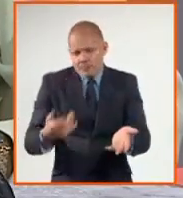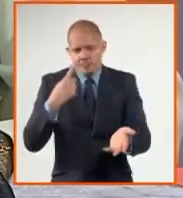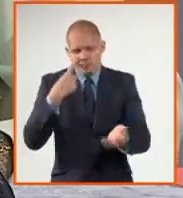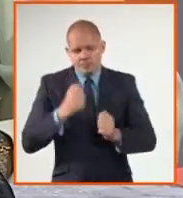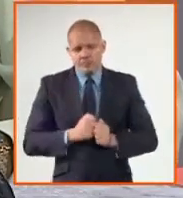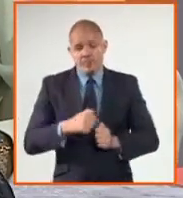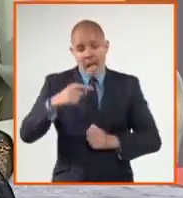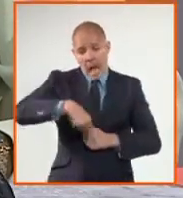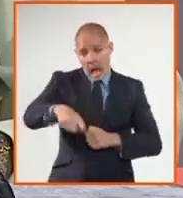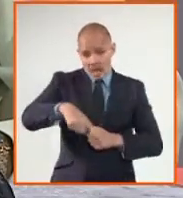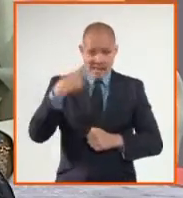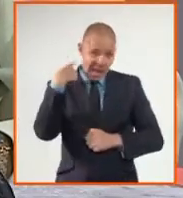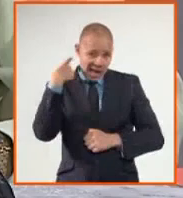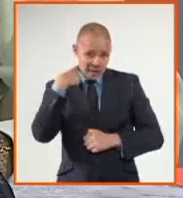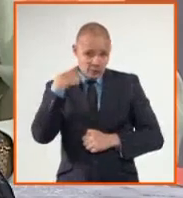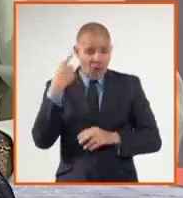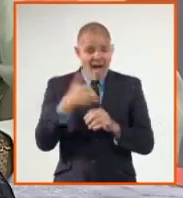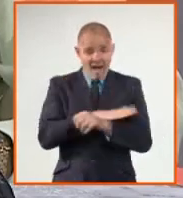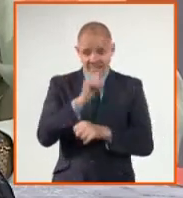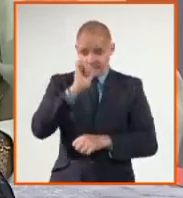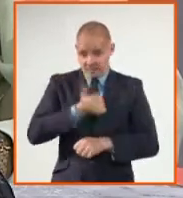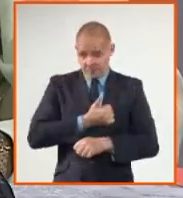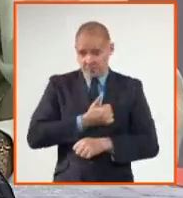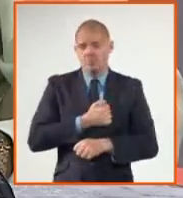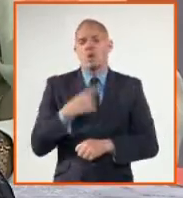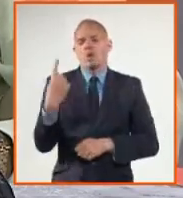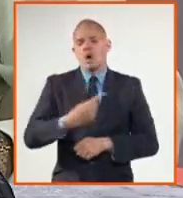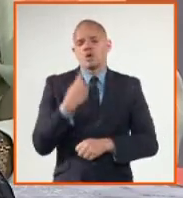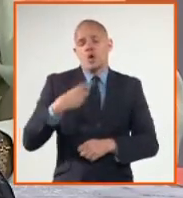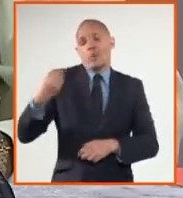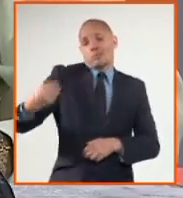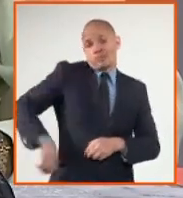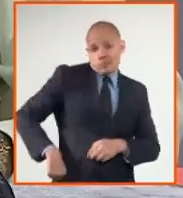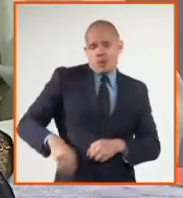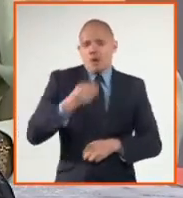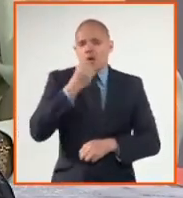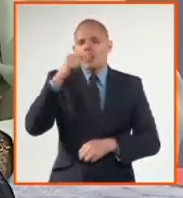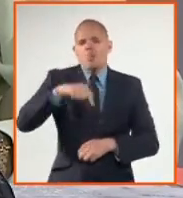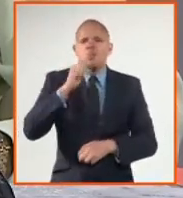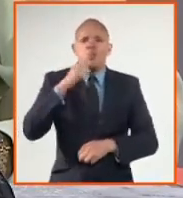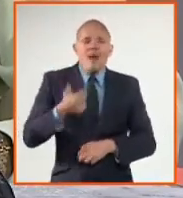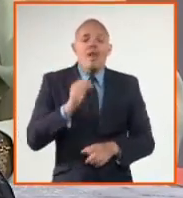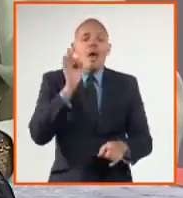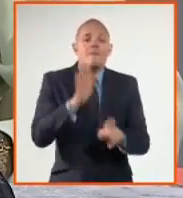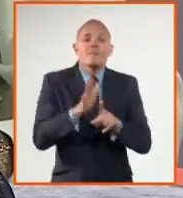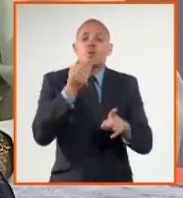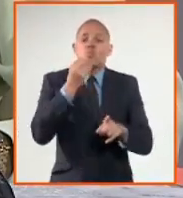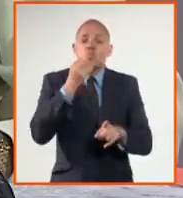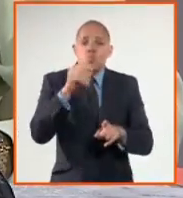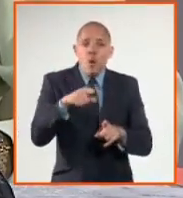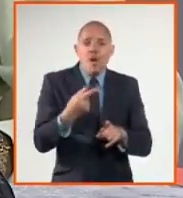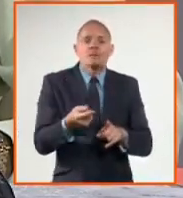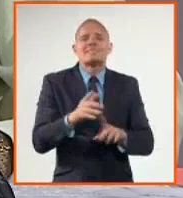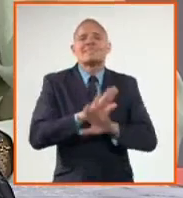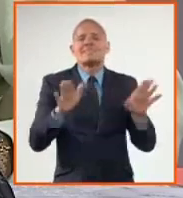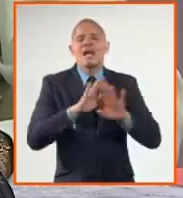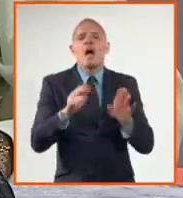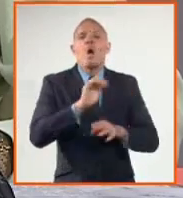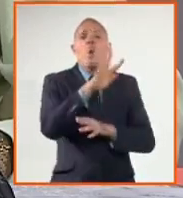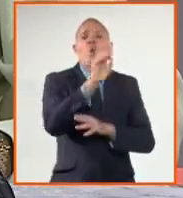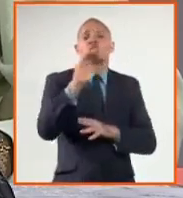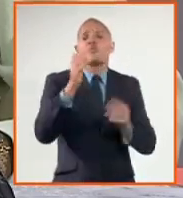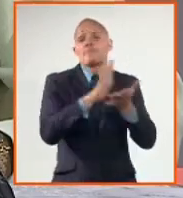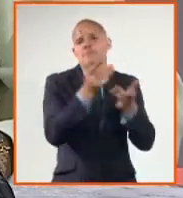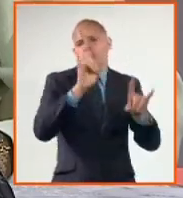489 aguas de potencia que hoy no están disponibles en el sistema eléctrico de los cuales 291 agua